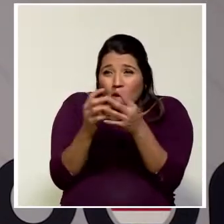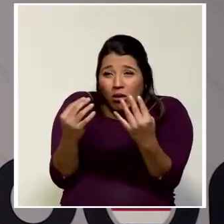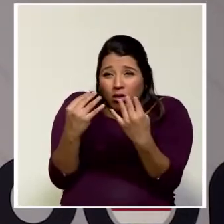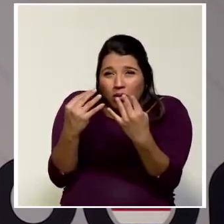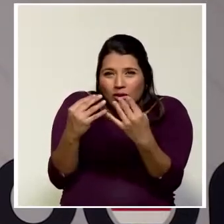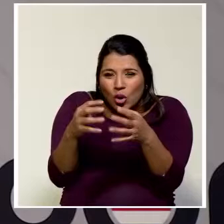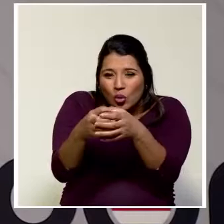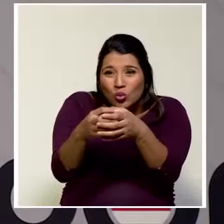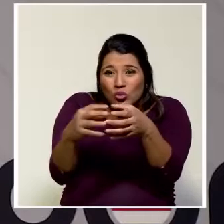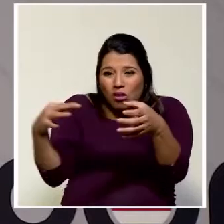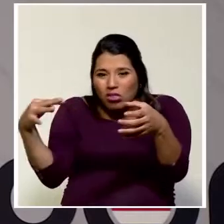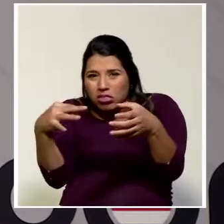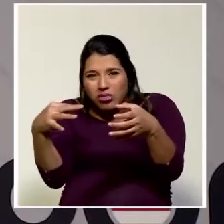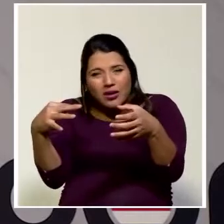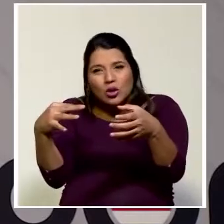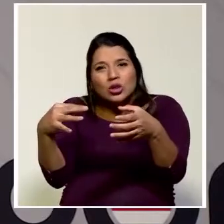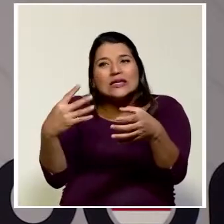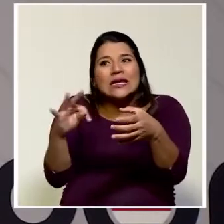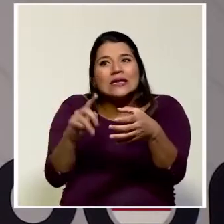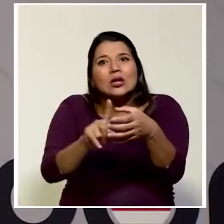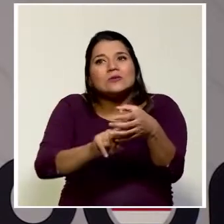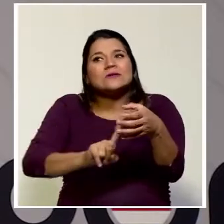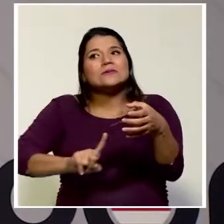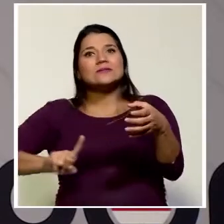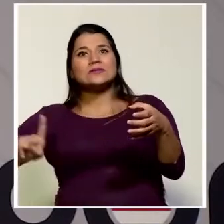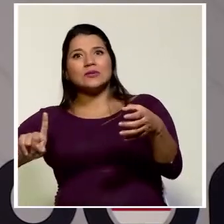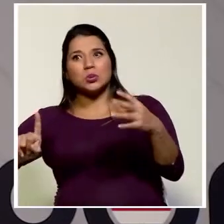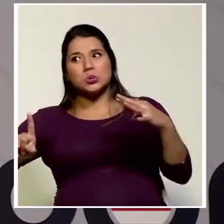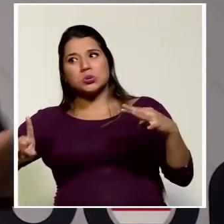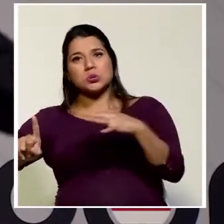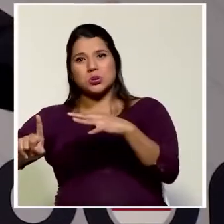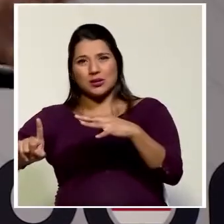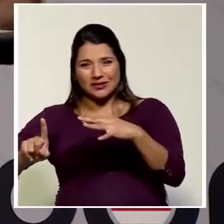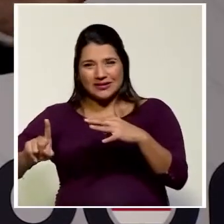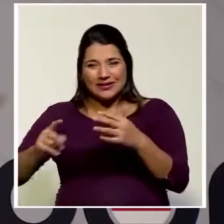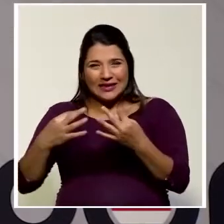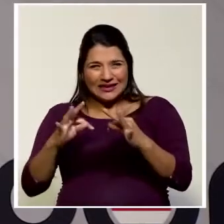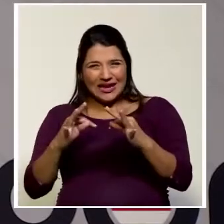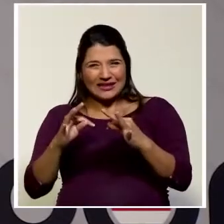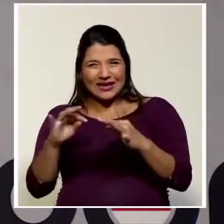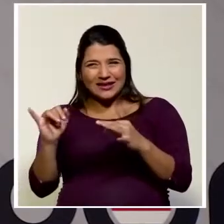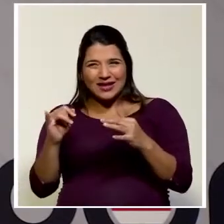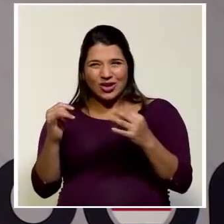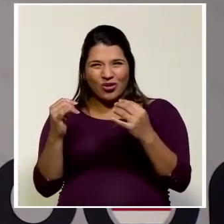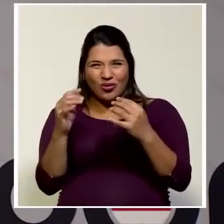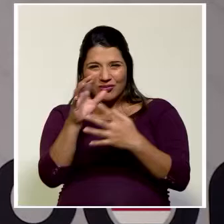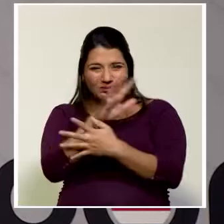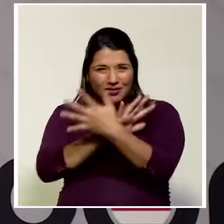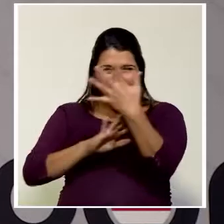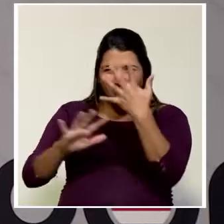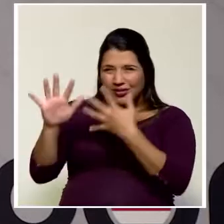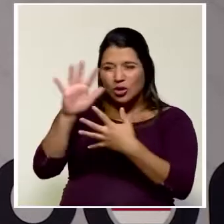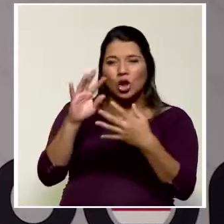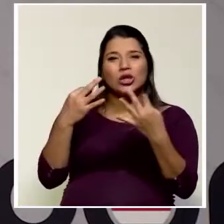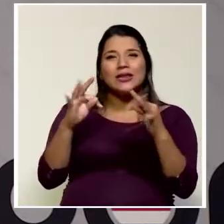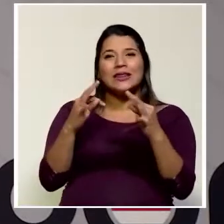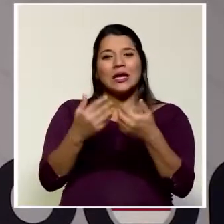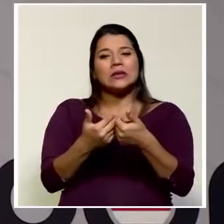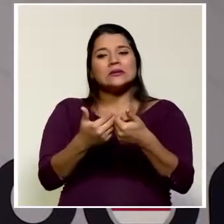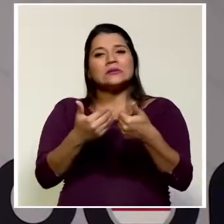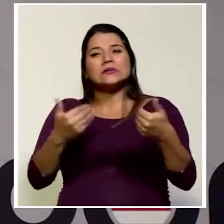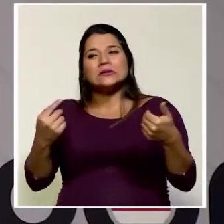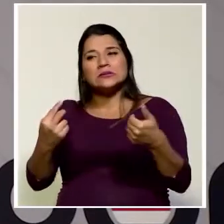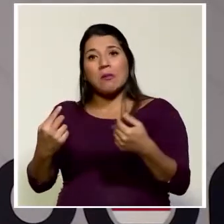través de estas propuestas, algunas de ellas exóticas, descabelladas, como queramos llamarles, para ganar notoriedad, para lograr ser